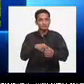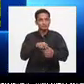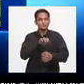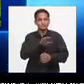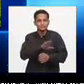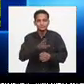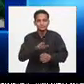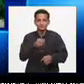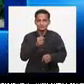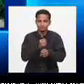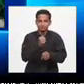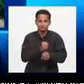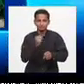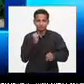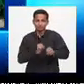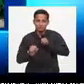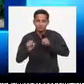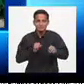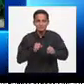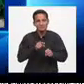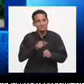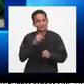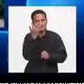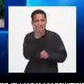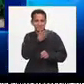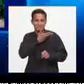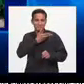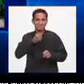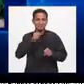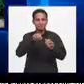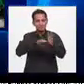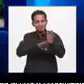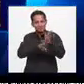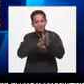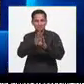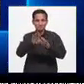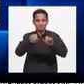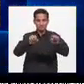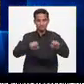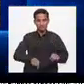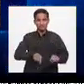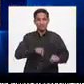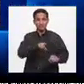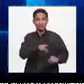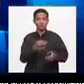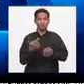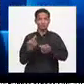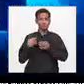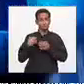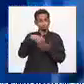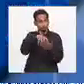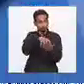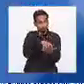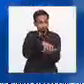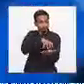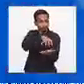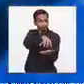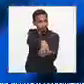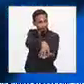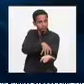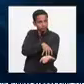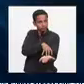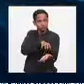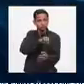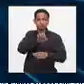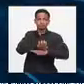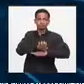con su trabajo y esfuerzo hacen de este cantón un lugar próspero de la agricultura ecuatoriana